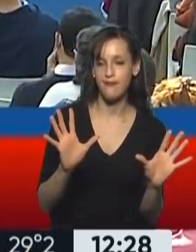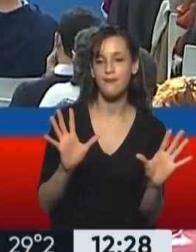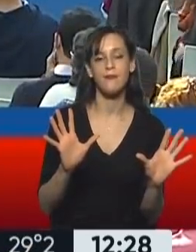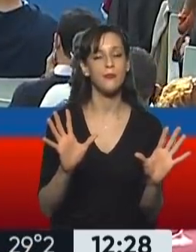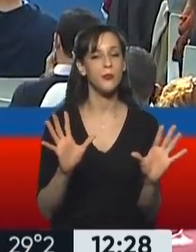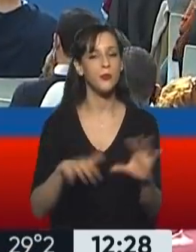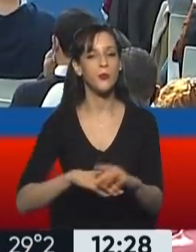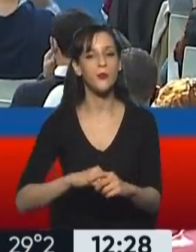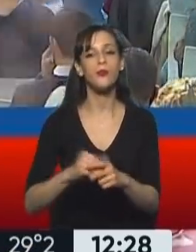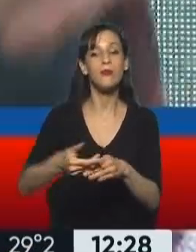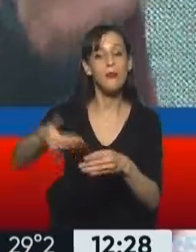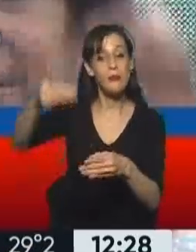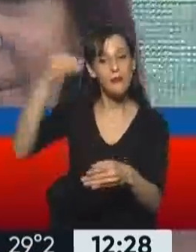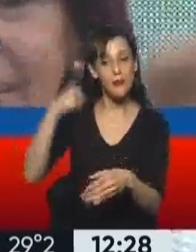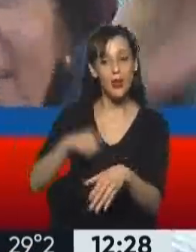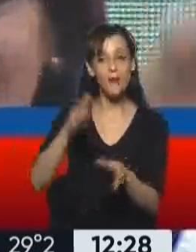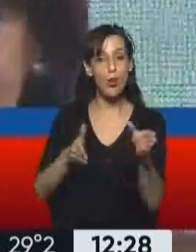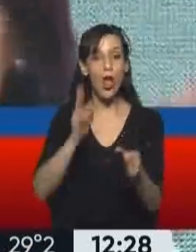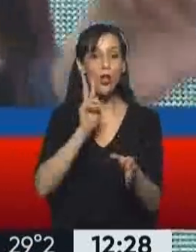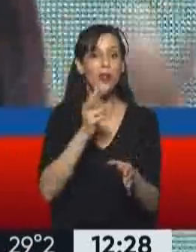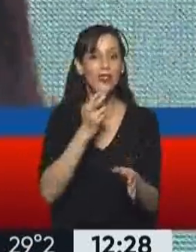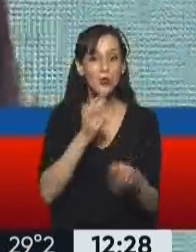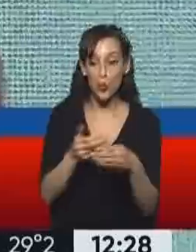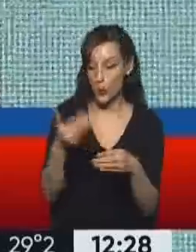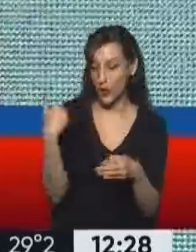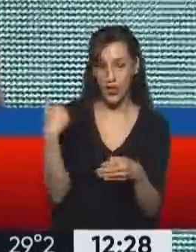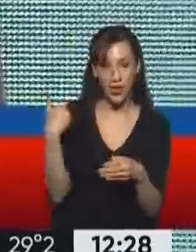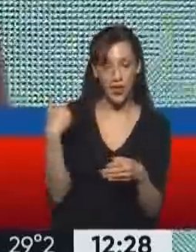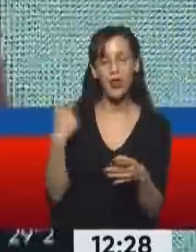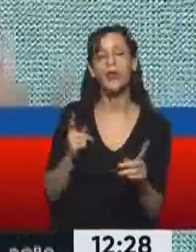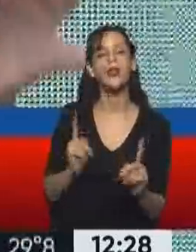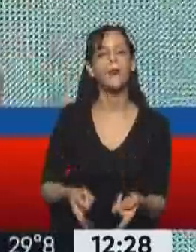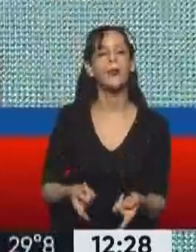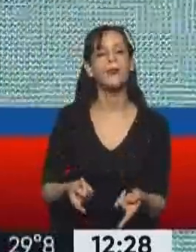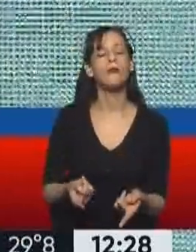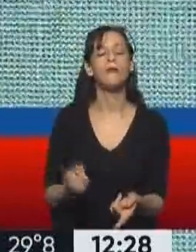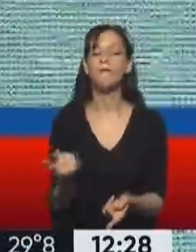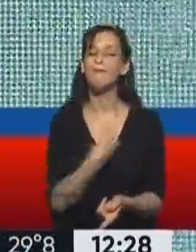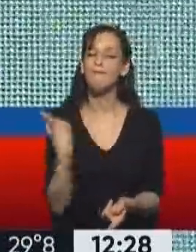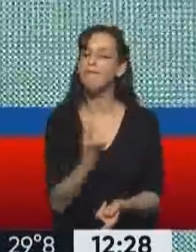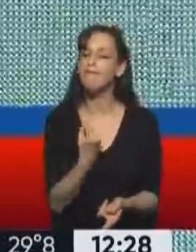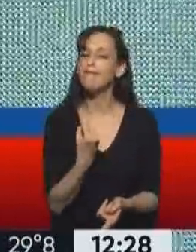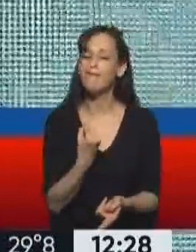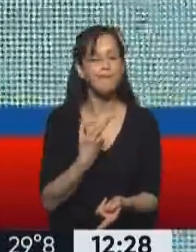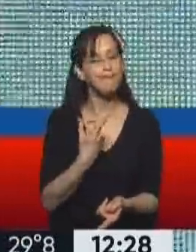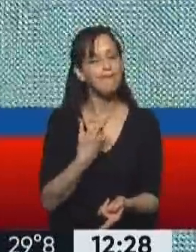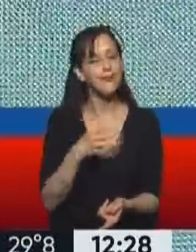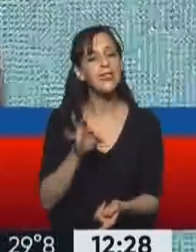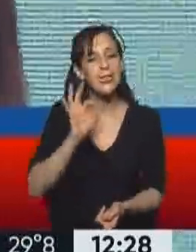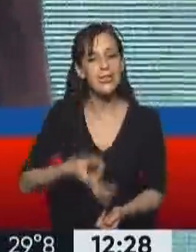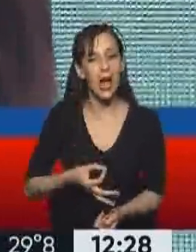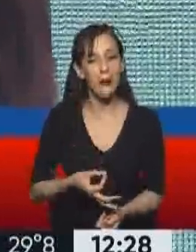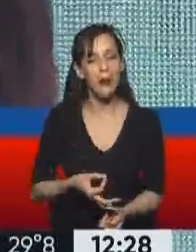de lo hecho en el 2019 y de lo que somos capaces de hacer cuando entendemos que